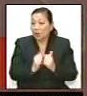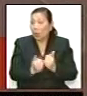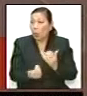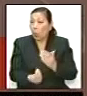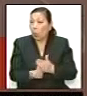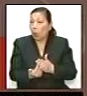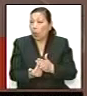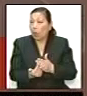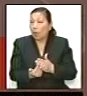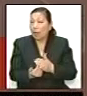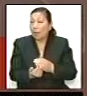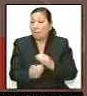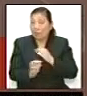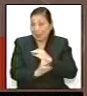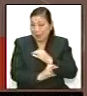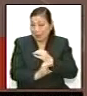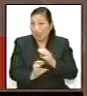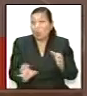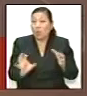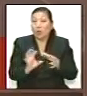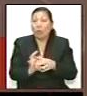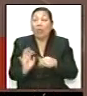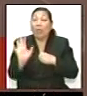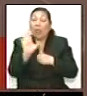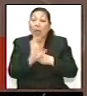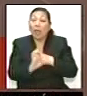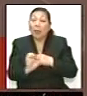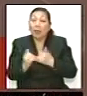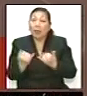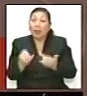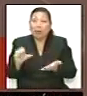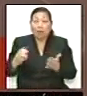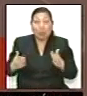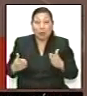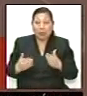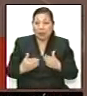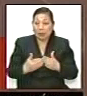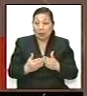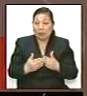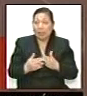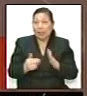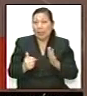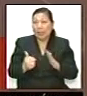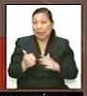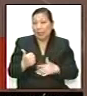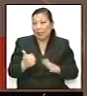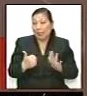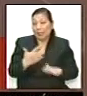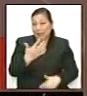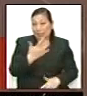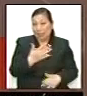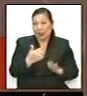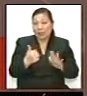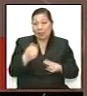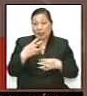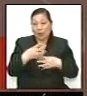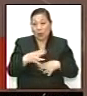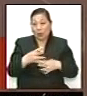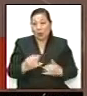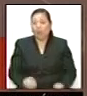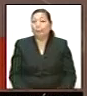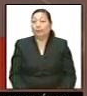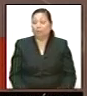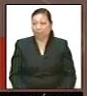europea en el marco de la cumbre de lima el c 5 y 6 de julio que